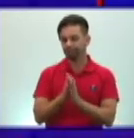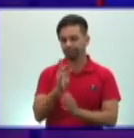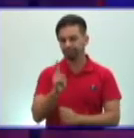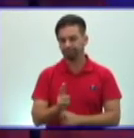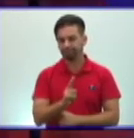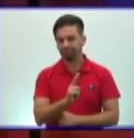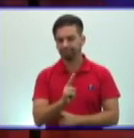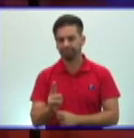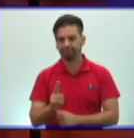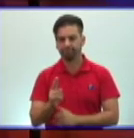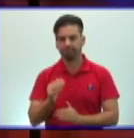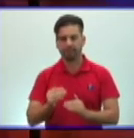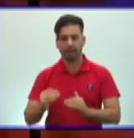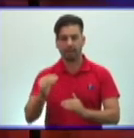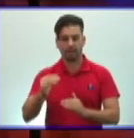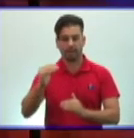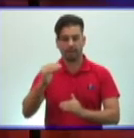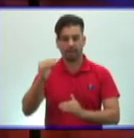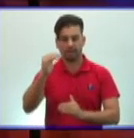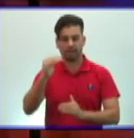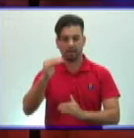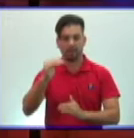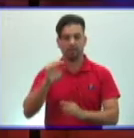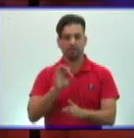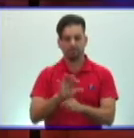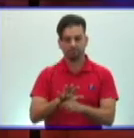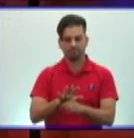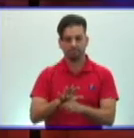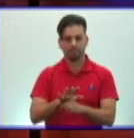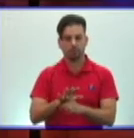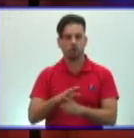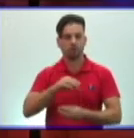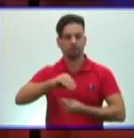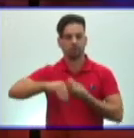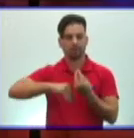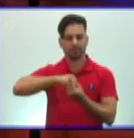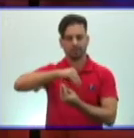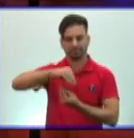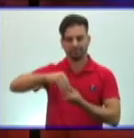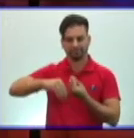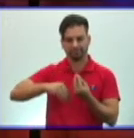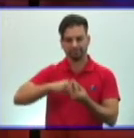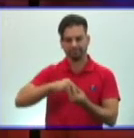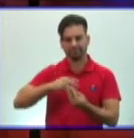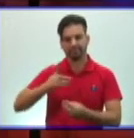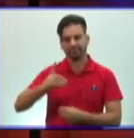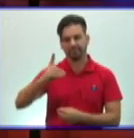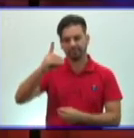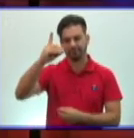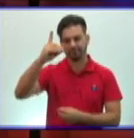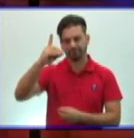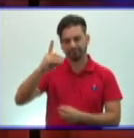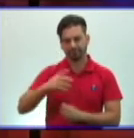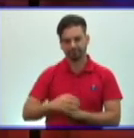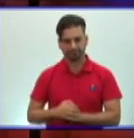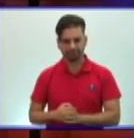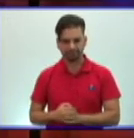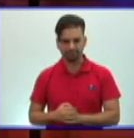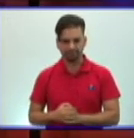evolución desde los procesos de creación y construcción divina. Es decir, es un proceso dialéctico